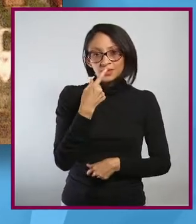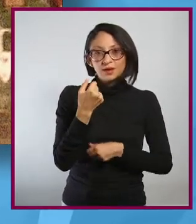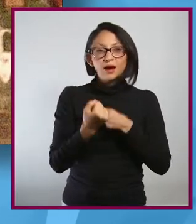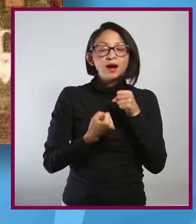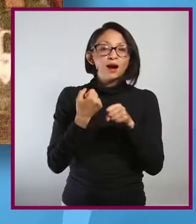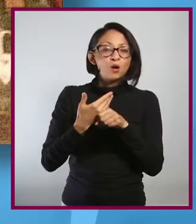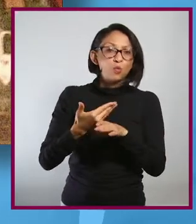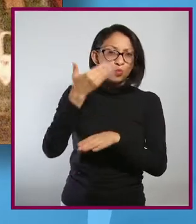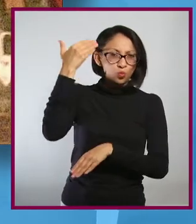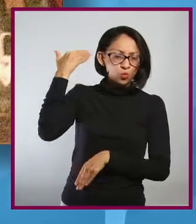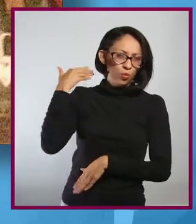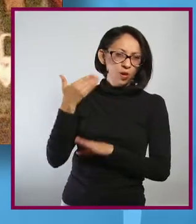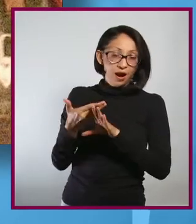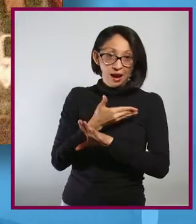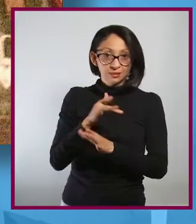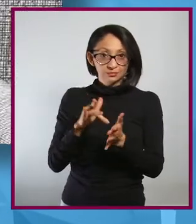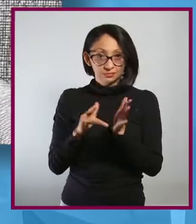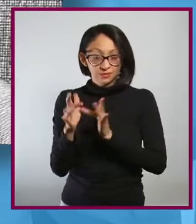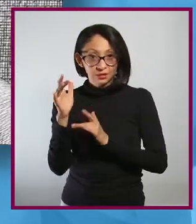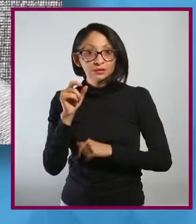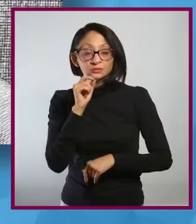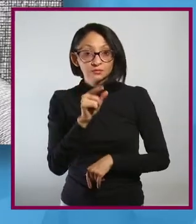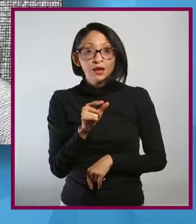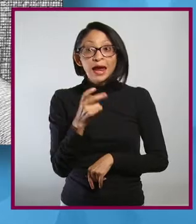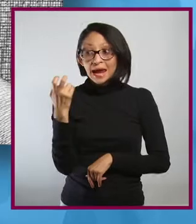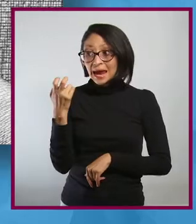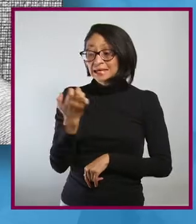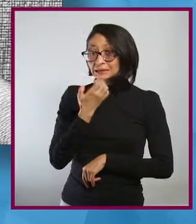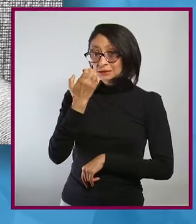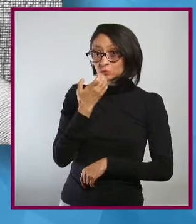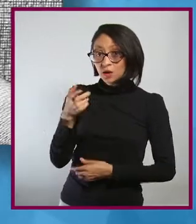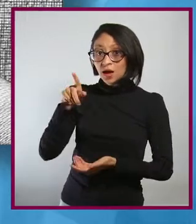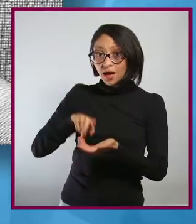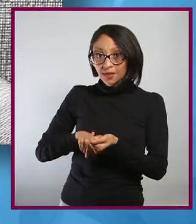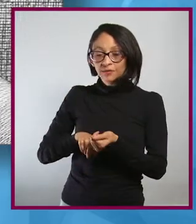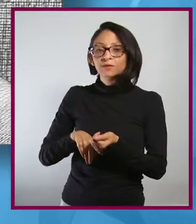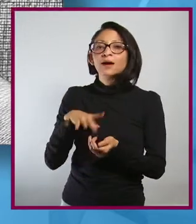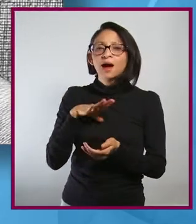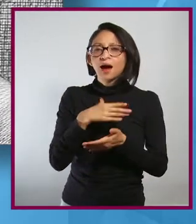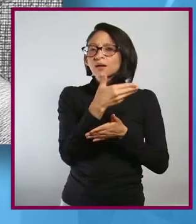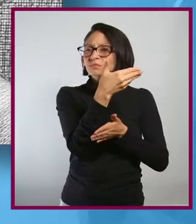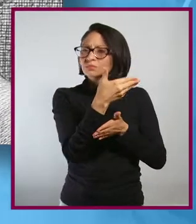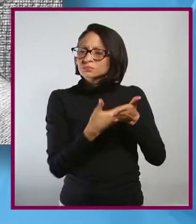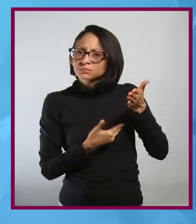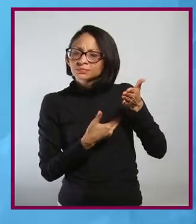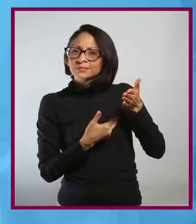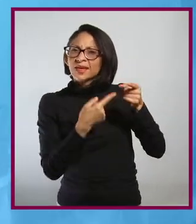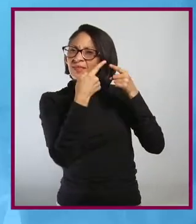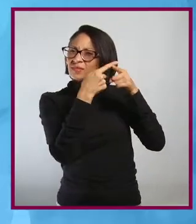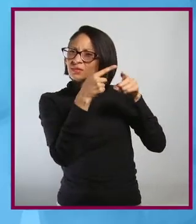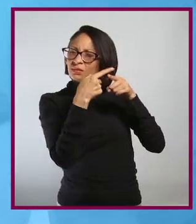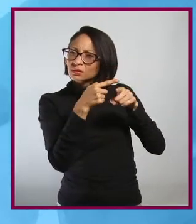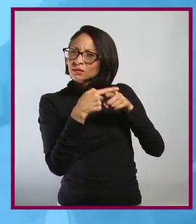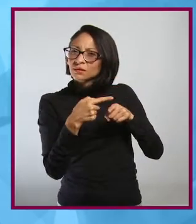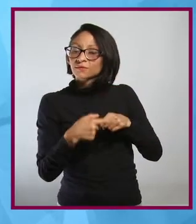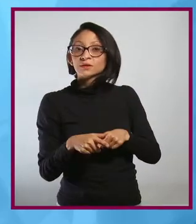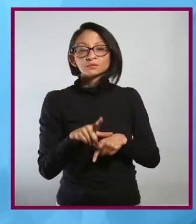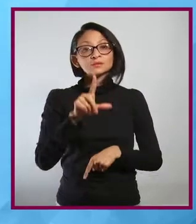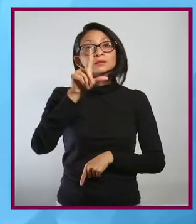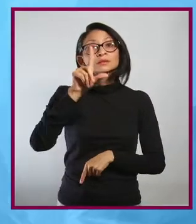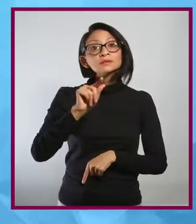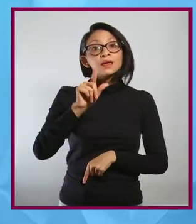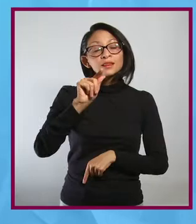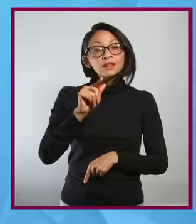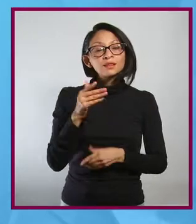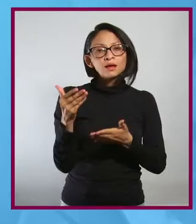V y IV a.C. Esta escuela recopiló en los tratados hipocráticos un conjunto de